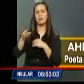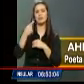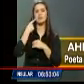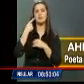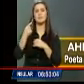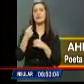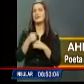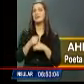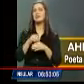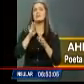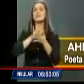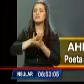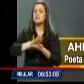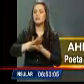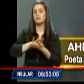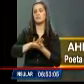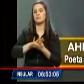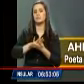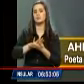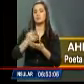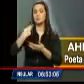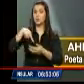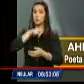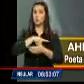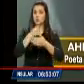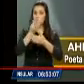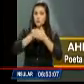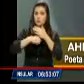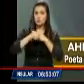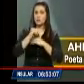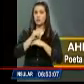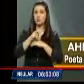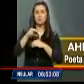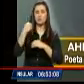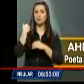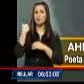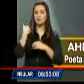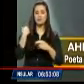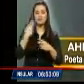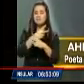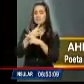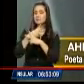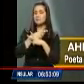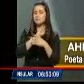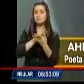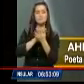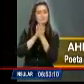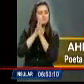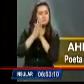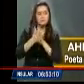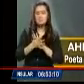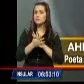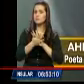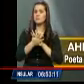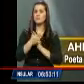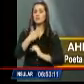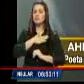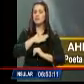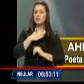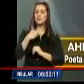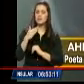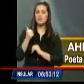el asusto que tienen. Nuestros hijos no tienen protección de nadie.